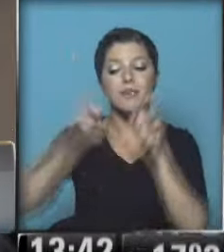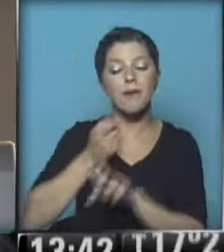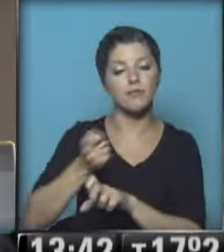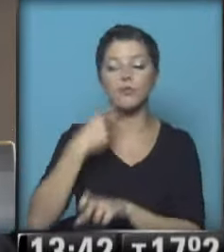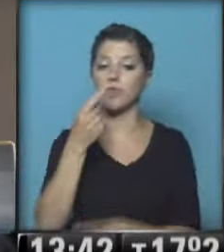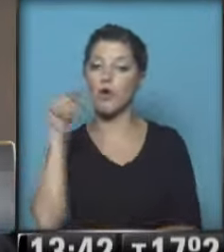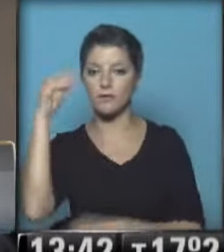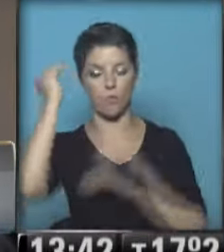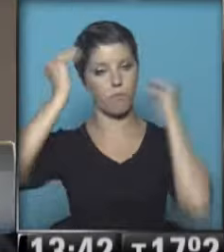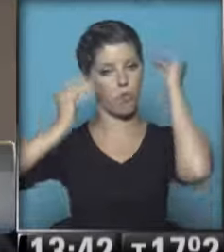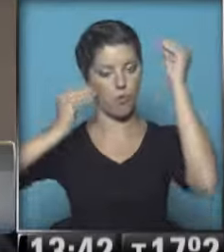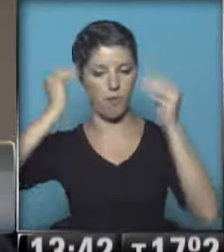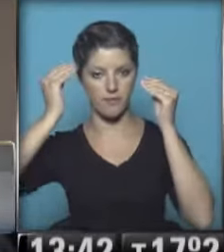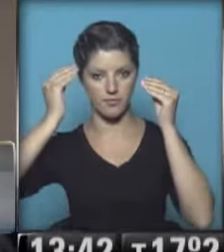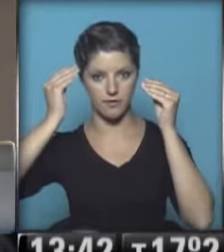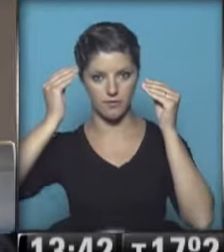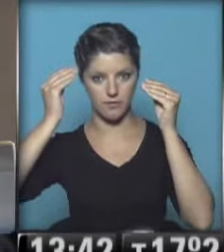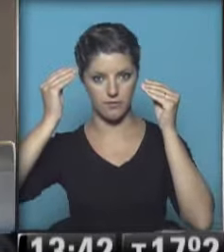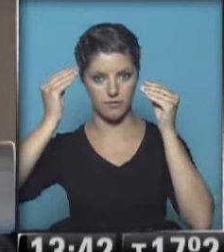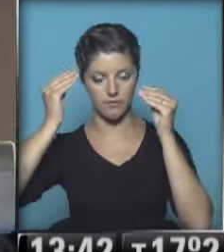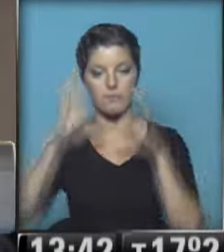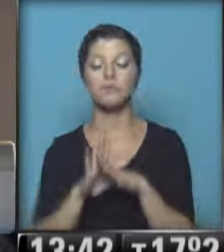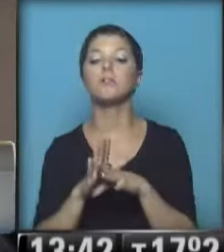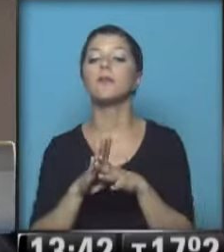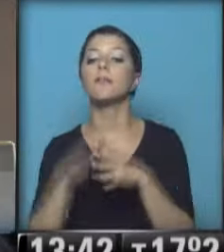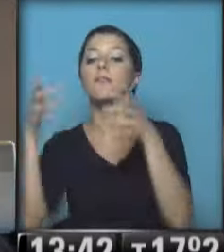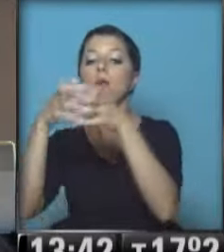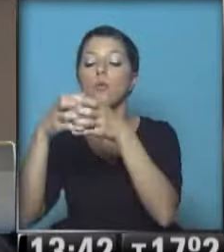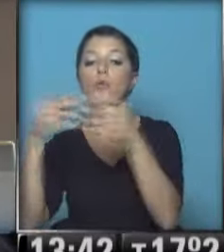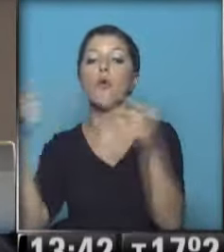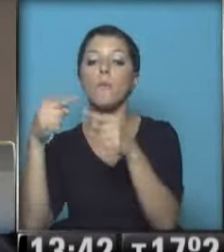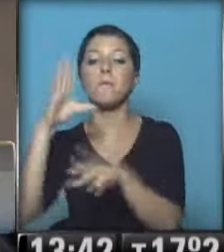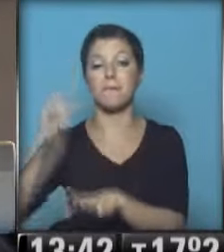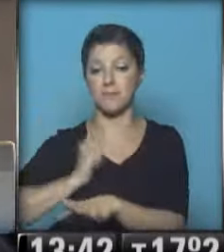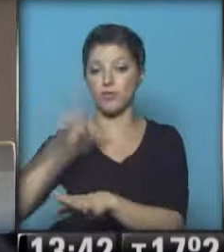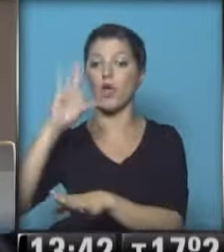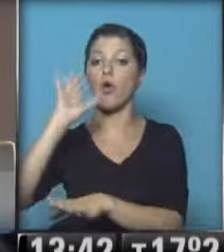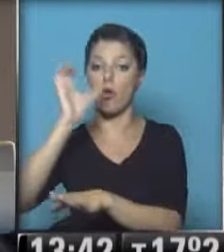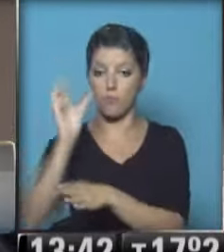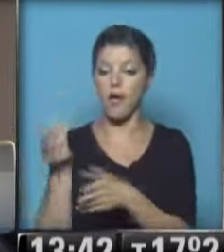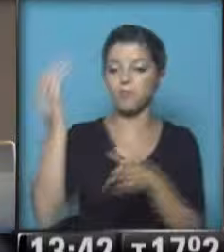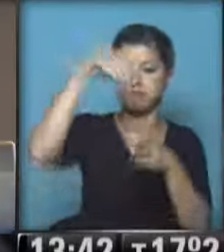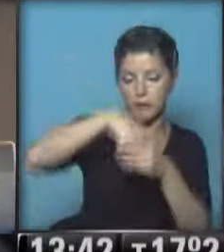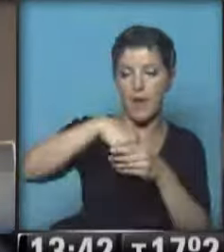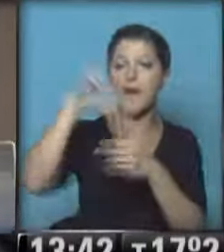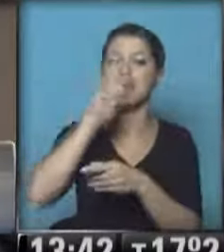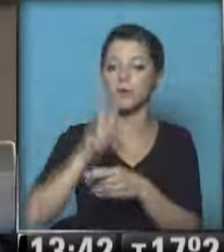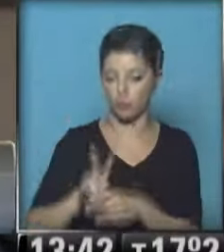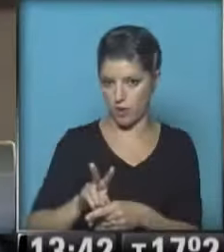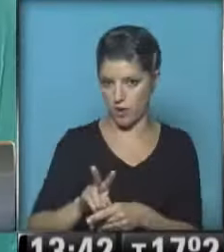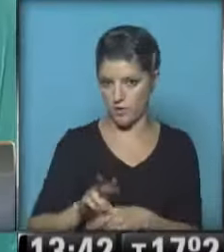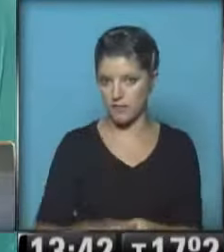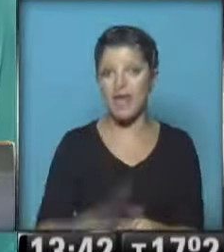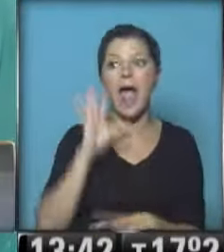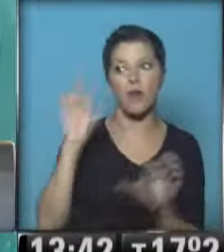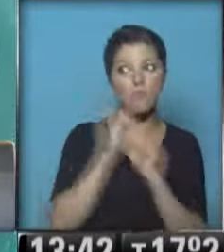una preocupante señal de infiltración del paramilitarismo colombiano en Venezuela. Una referencia muy